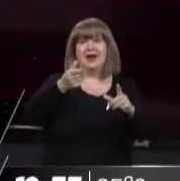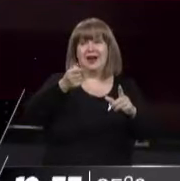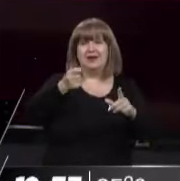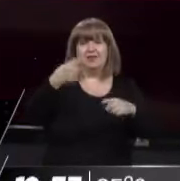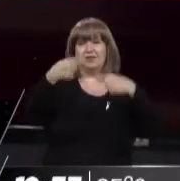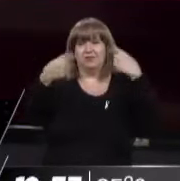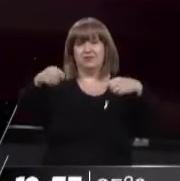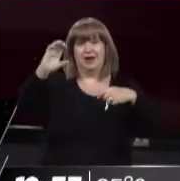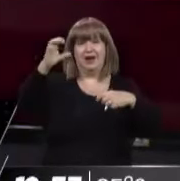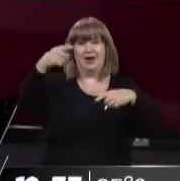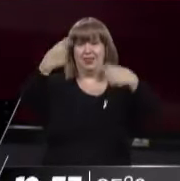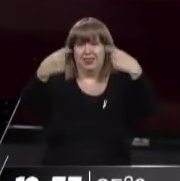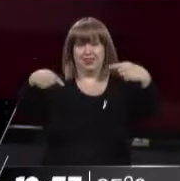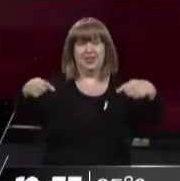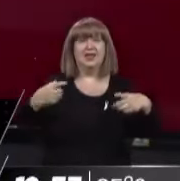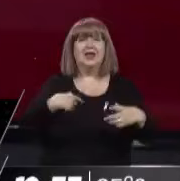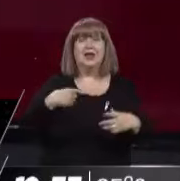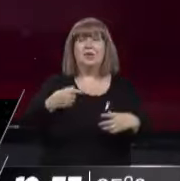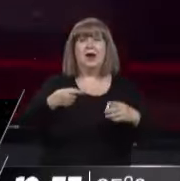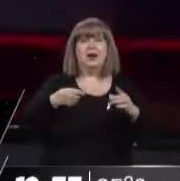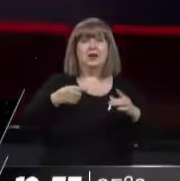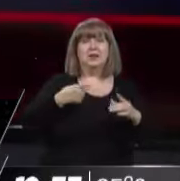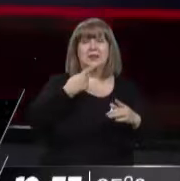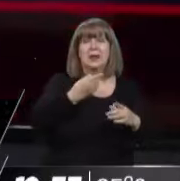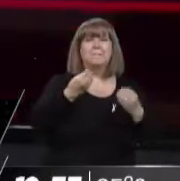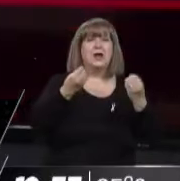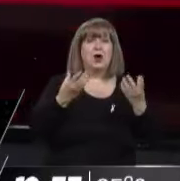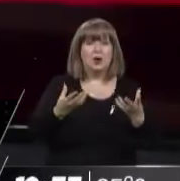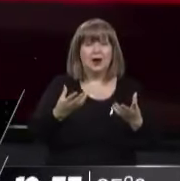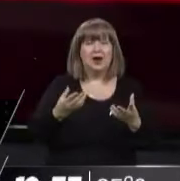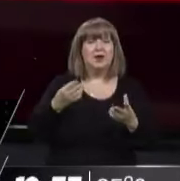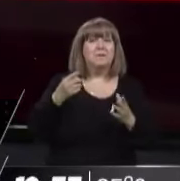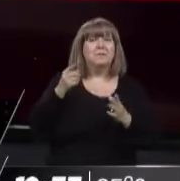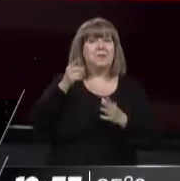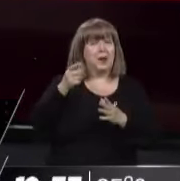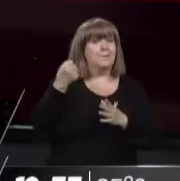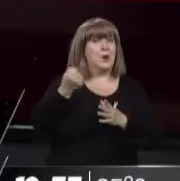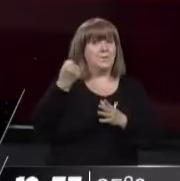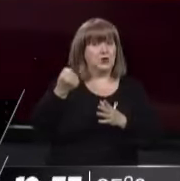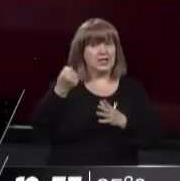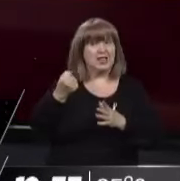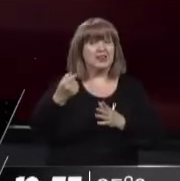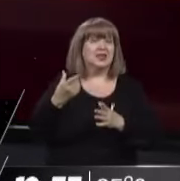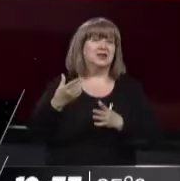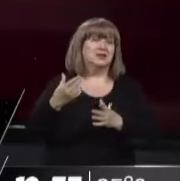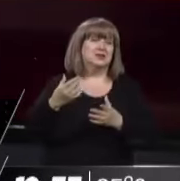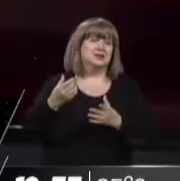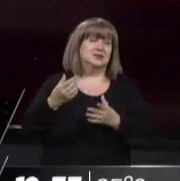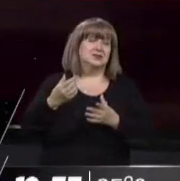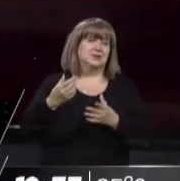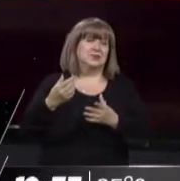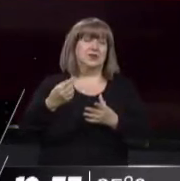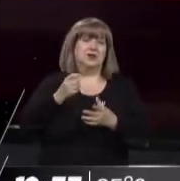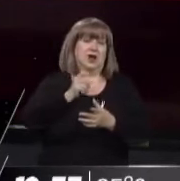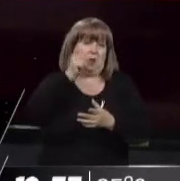televisión. Somos parte de eso. El tema es que acá, claro, la onda expansiva que podía llegar a tener esta declaración, para ellos les parecía más lesiva y por lo tanto